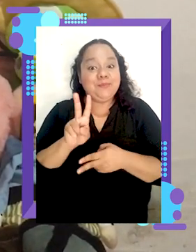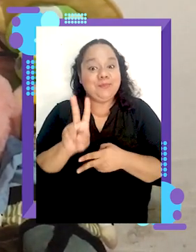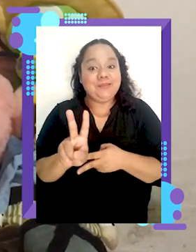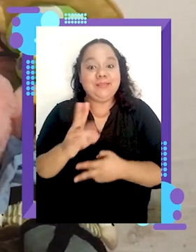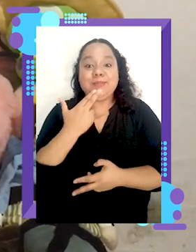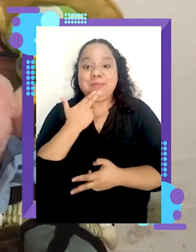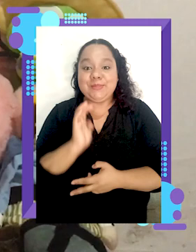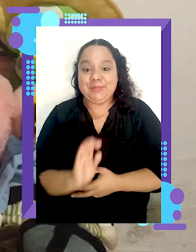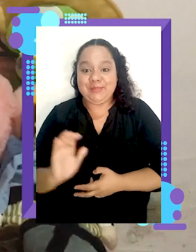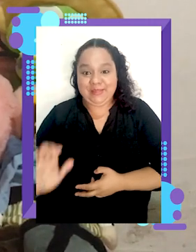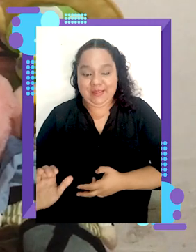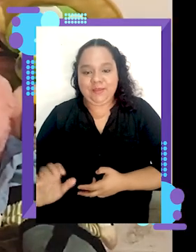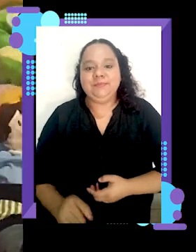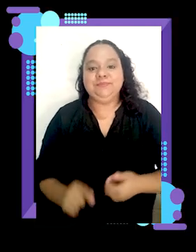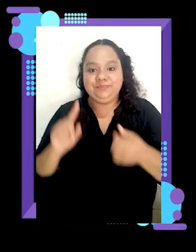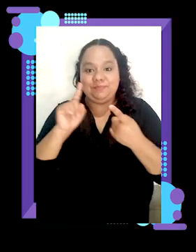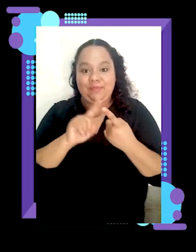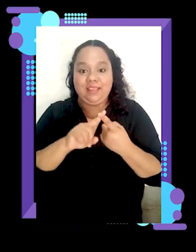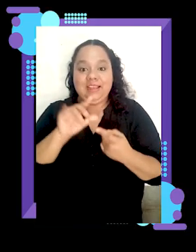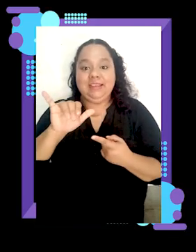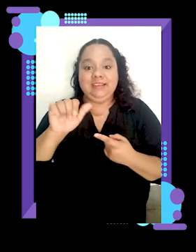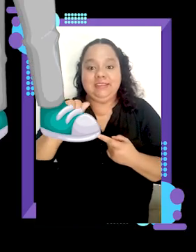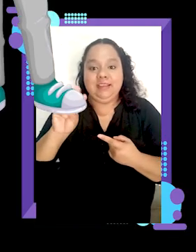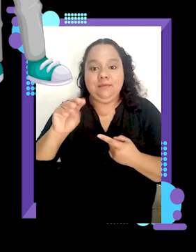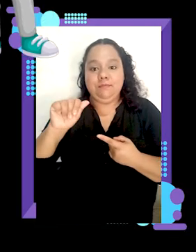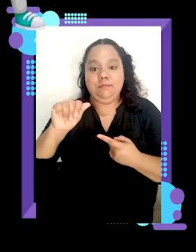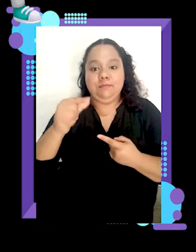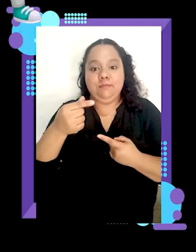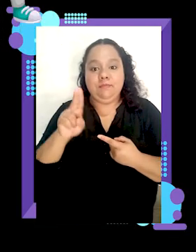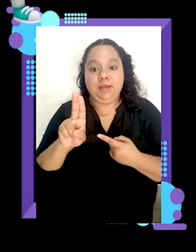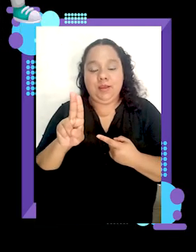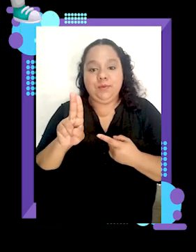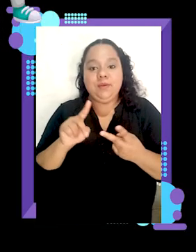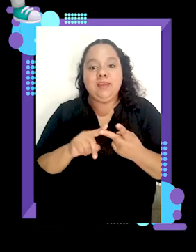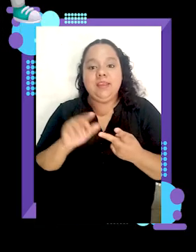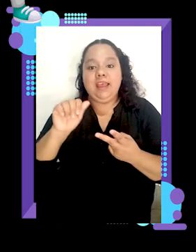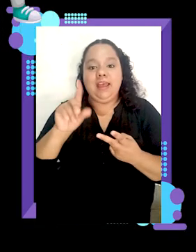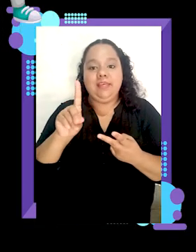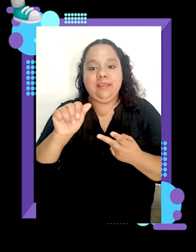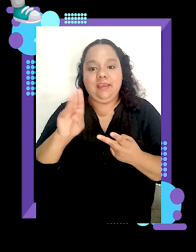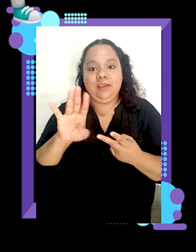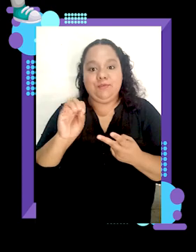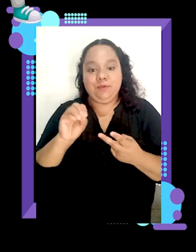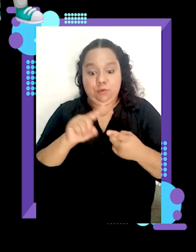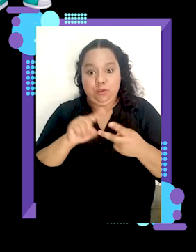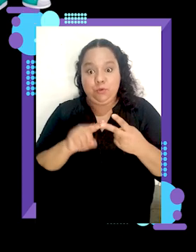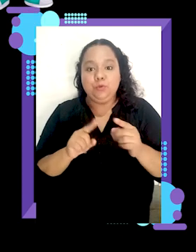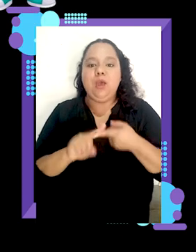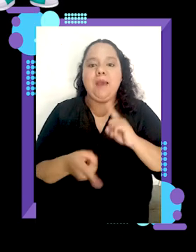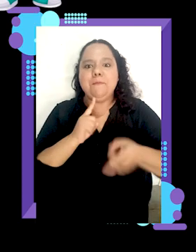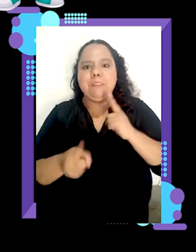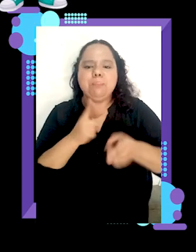llama Dos Niños. Uno de ellos se llama Yamagu y Adabiu. Son dos amigos desde siempre.